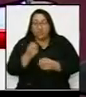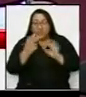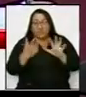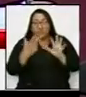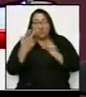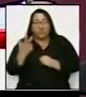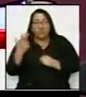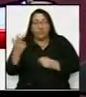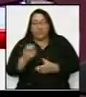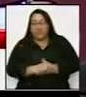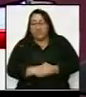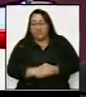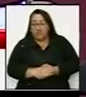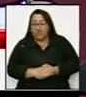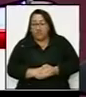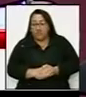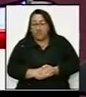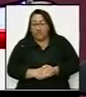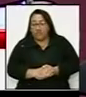30.833,